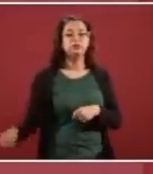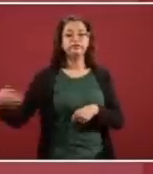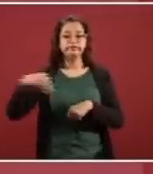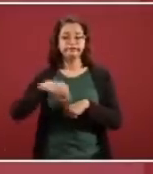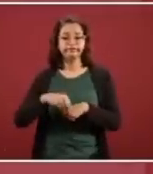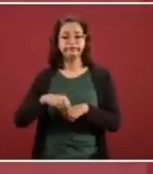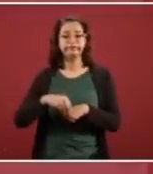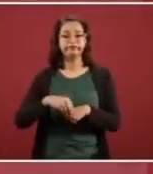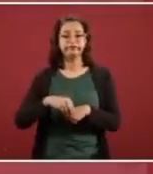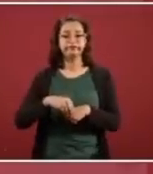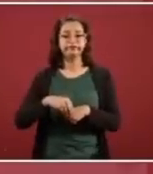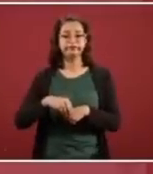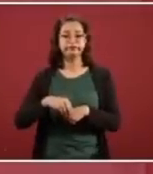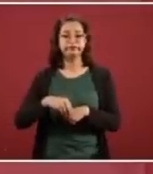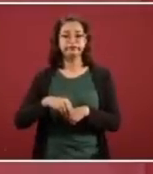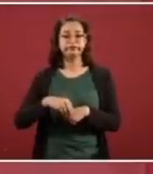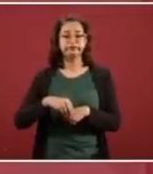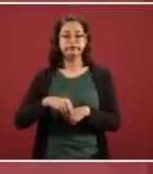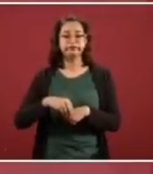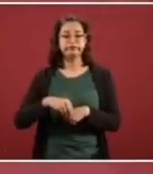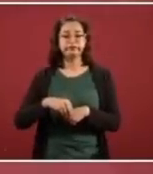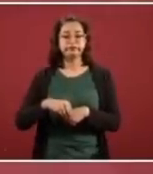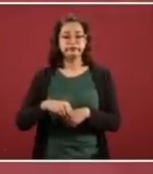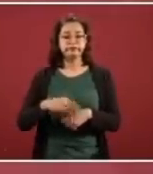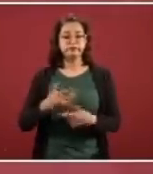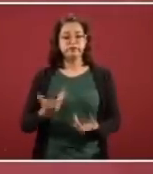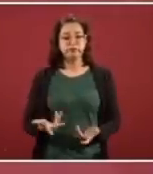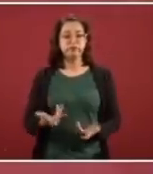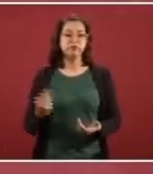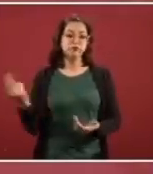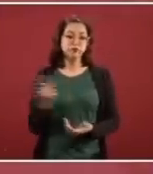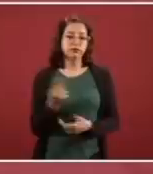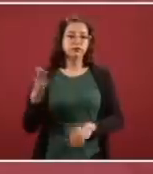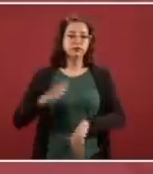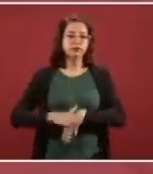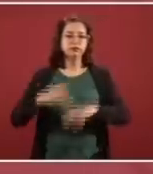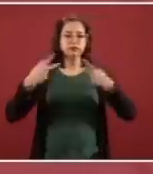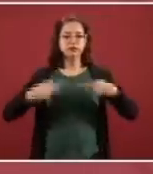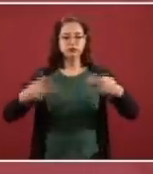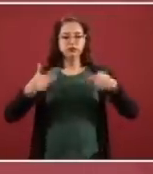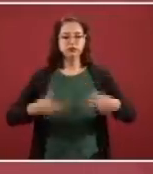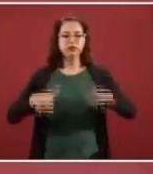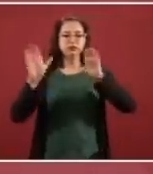se va a demandar más mano de obra